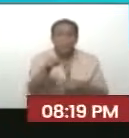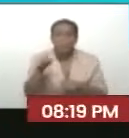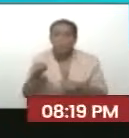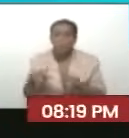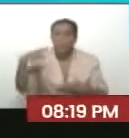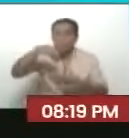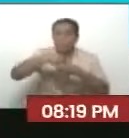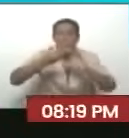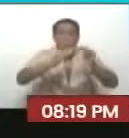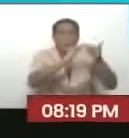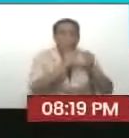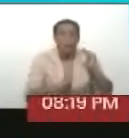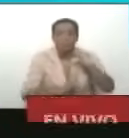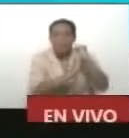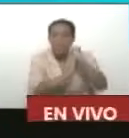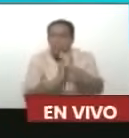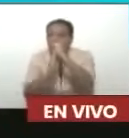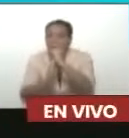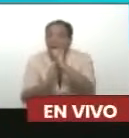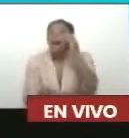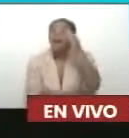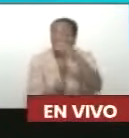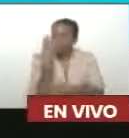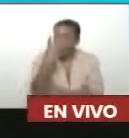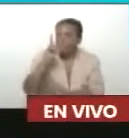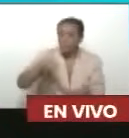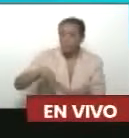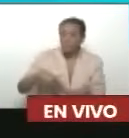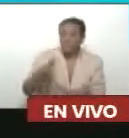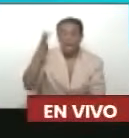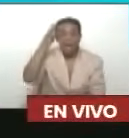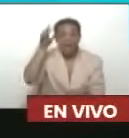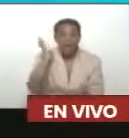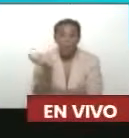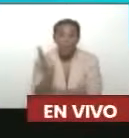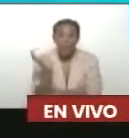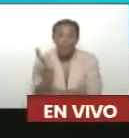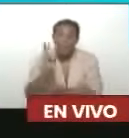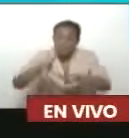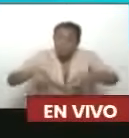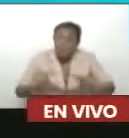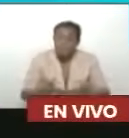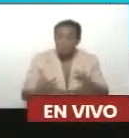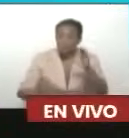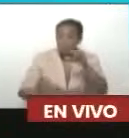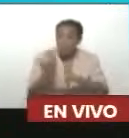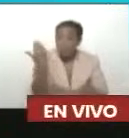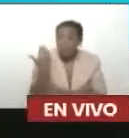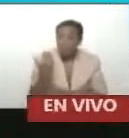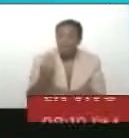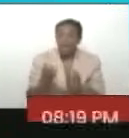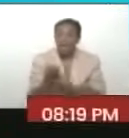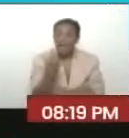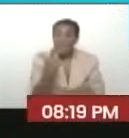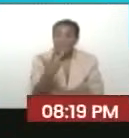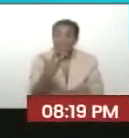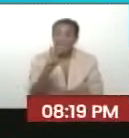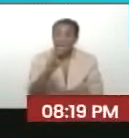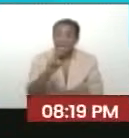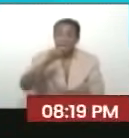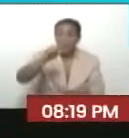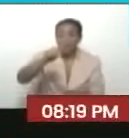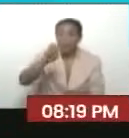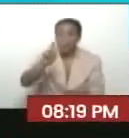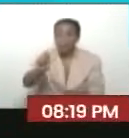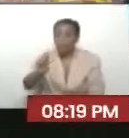la participación, fundamos el Congreso de la Nueva Época 3R.net, el